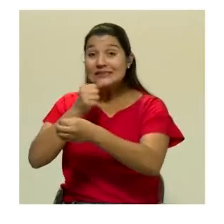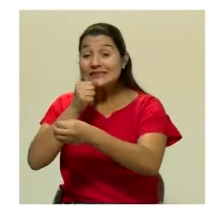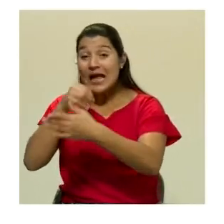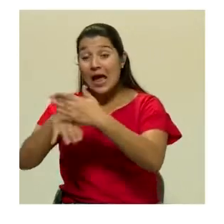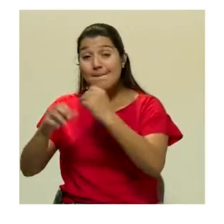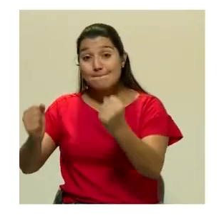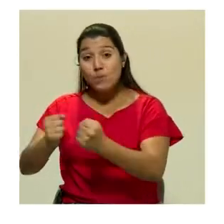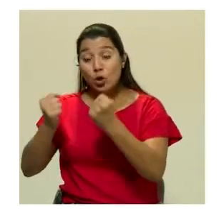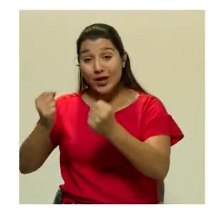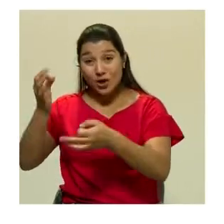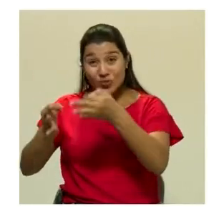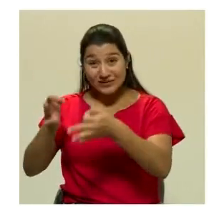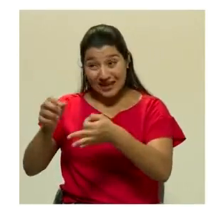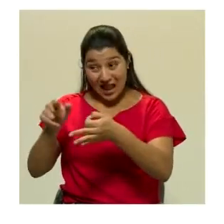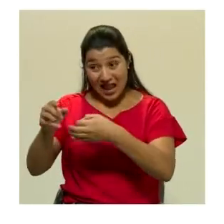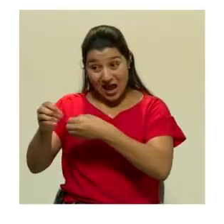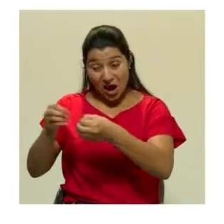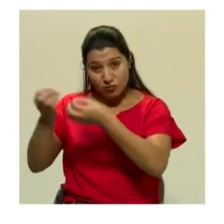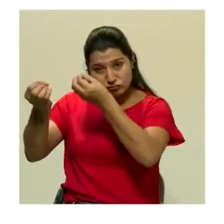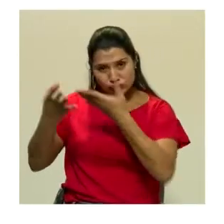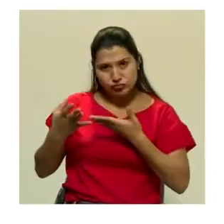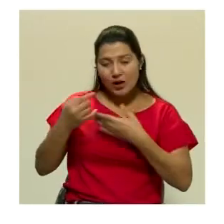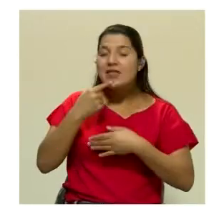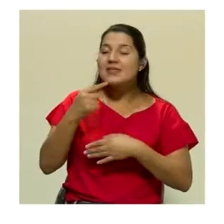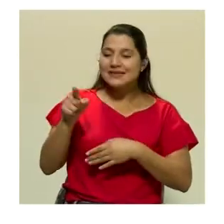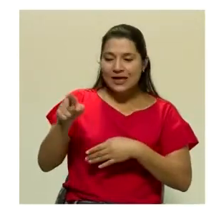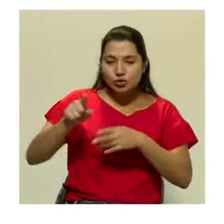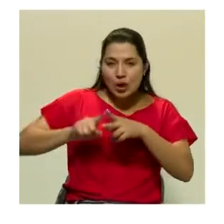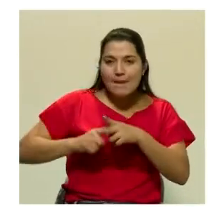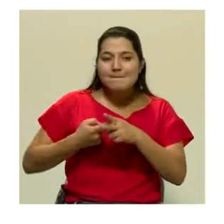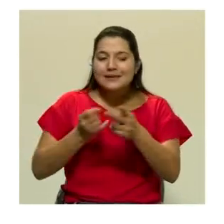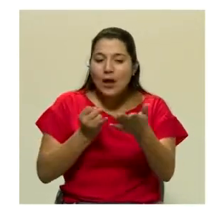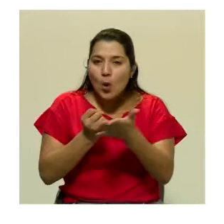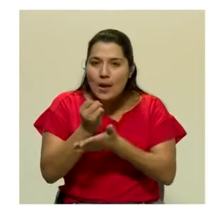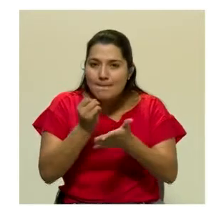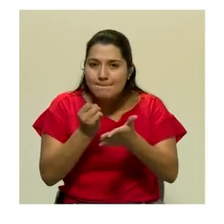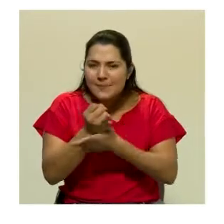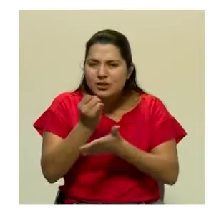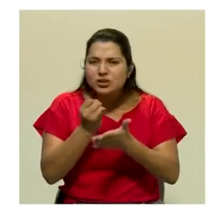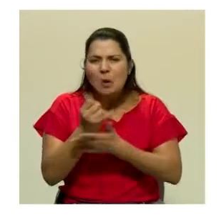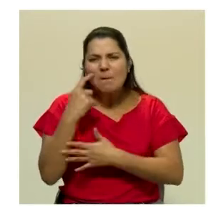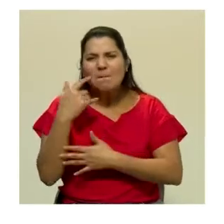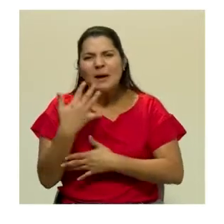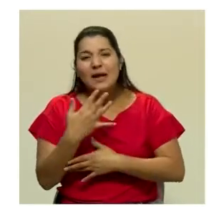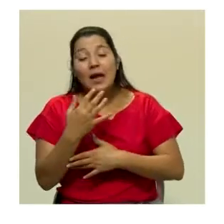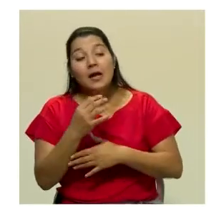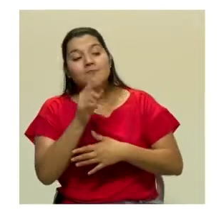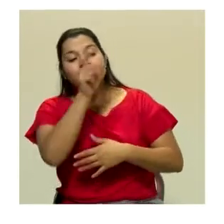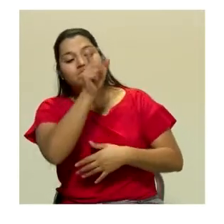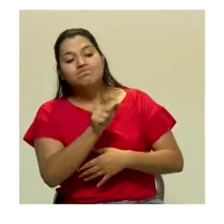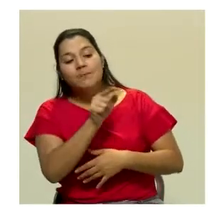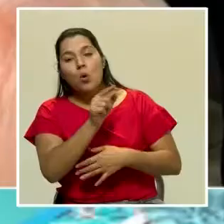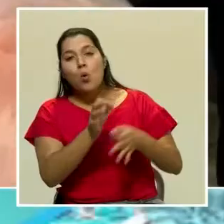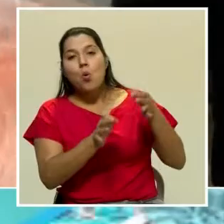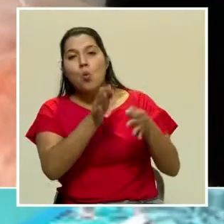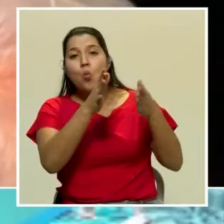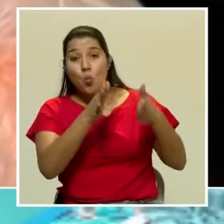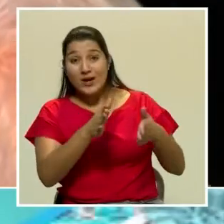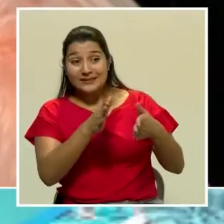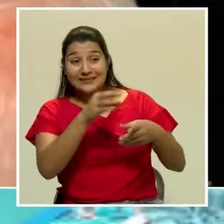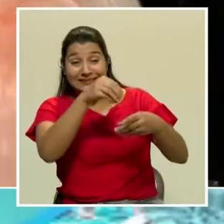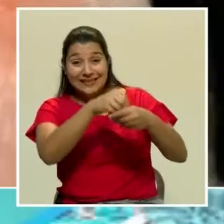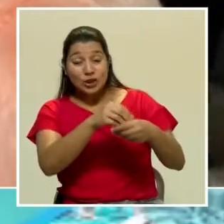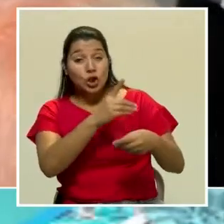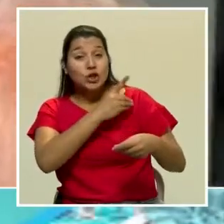Judicial que la Inspección Judicial abrió una causa contra este juez de la Dirección de Notarial